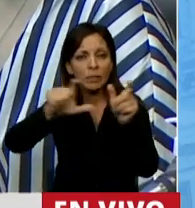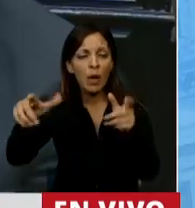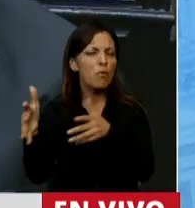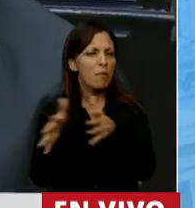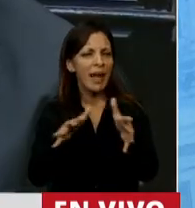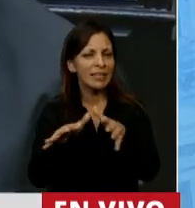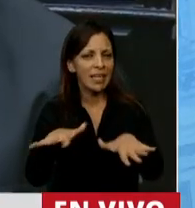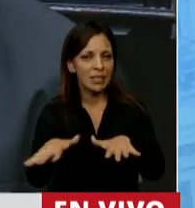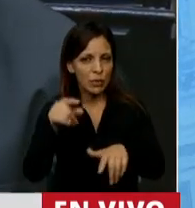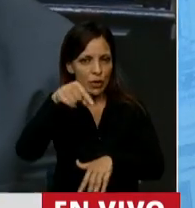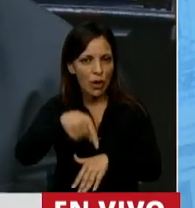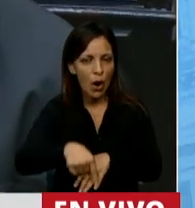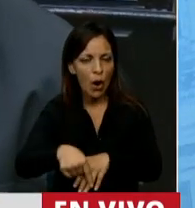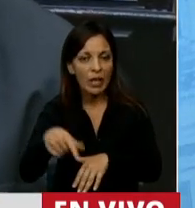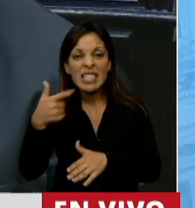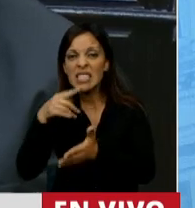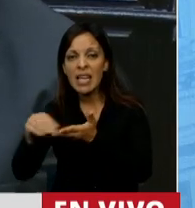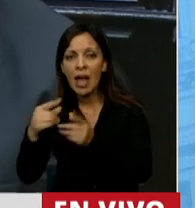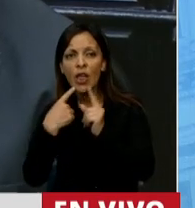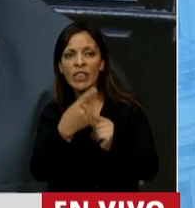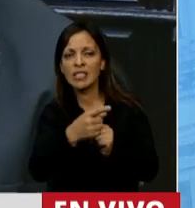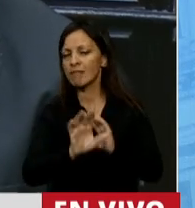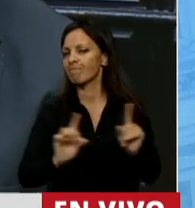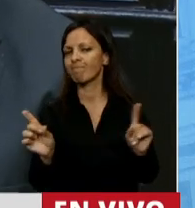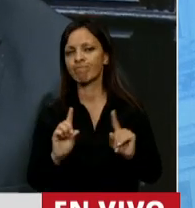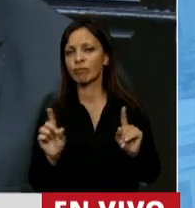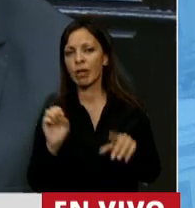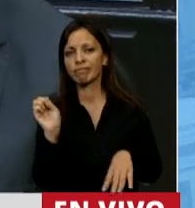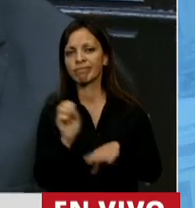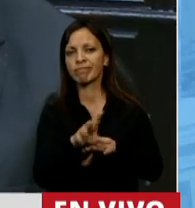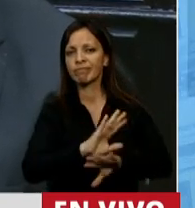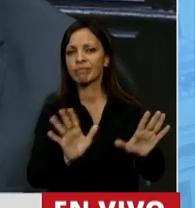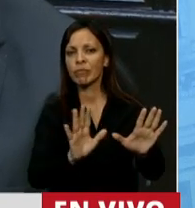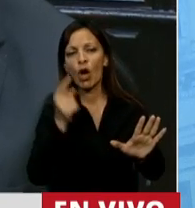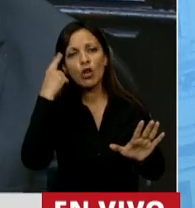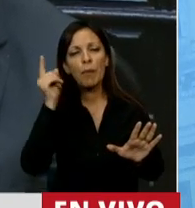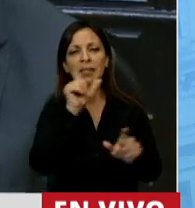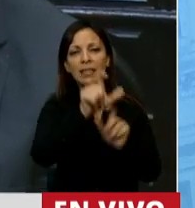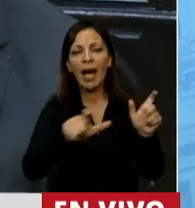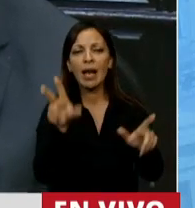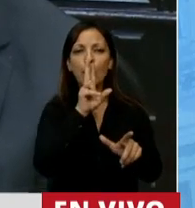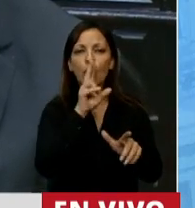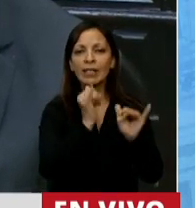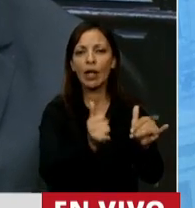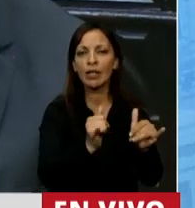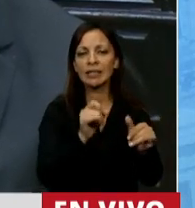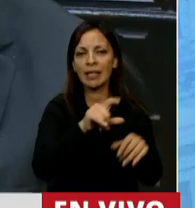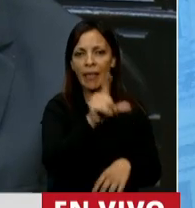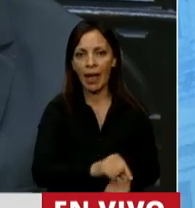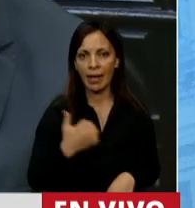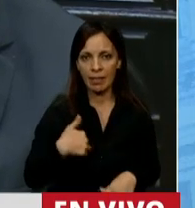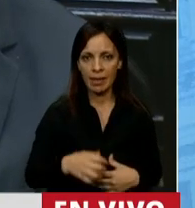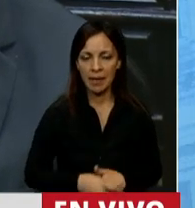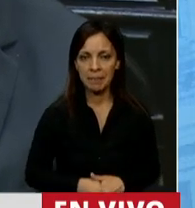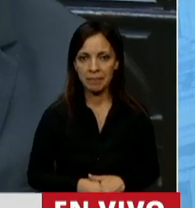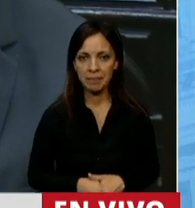la de hoy, que aún elegían no ver las mujeres, adolescentes y niñas de Argentina. Es